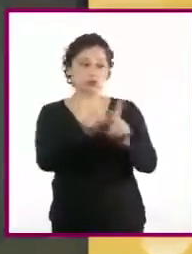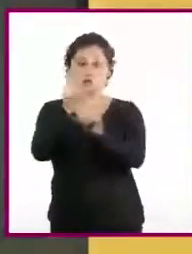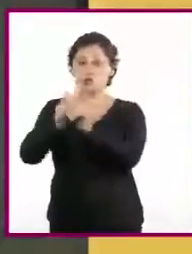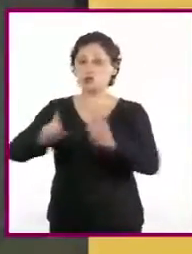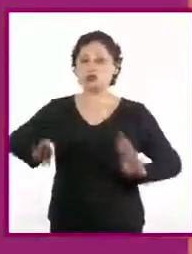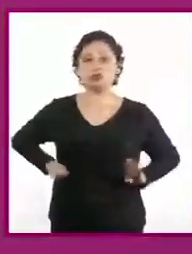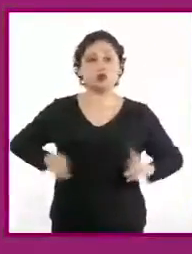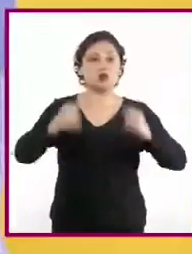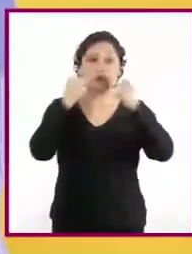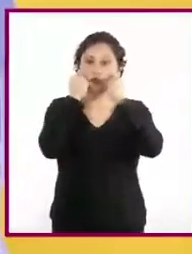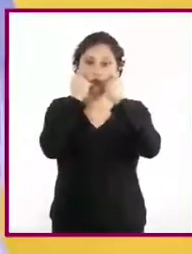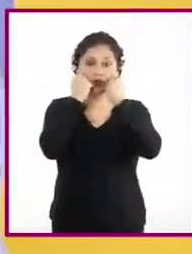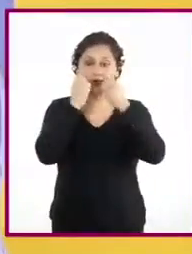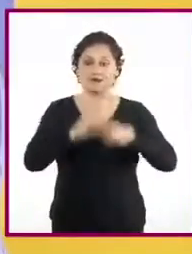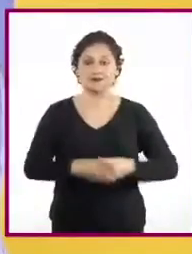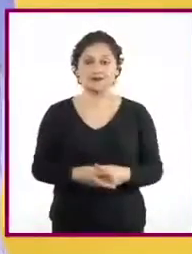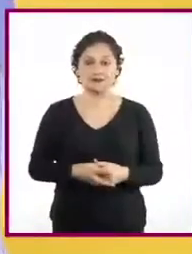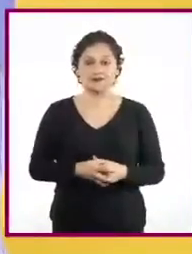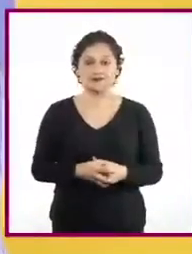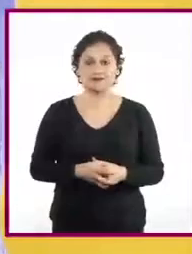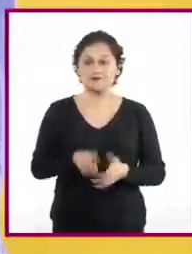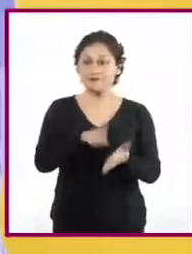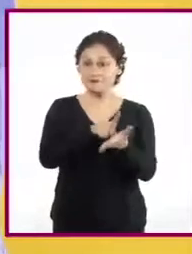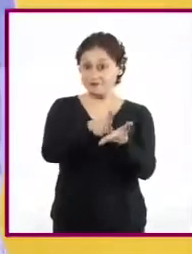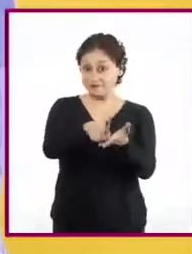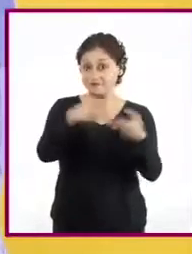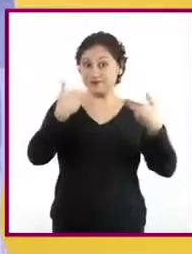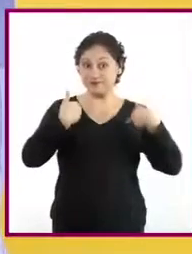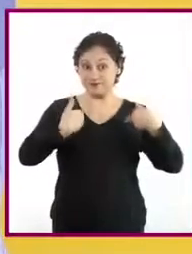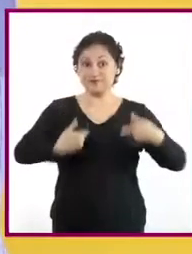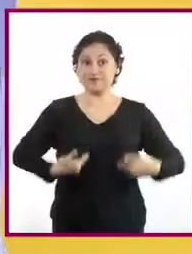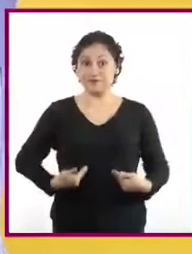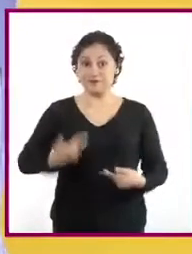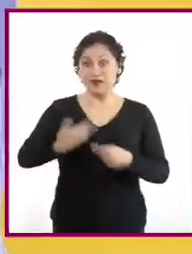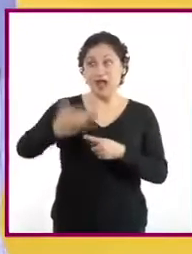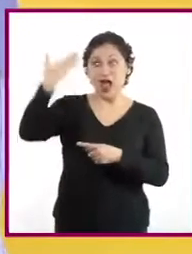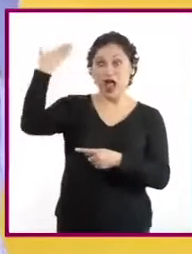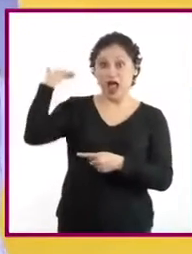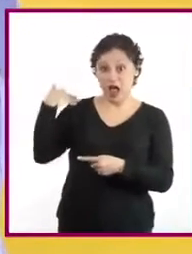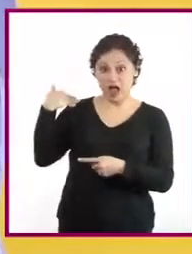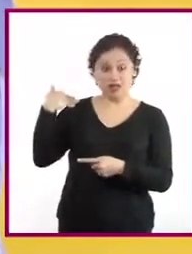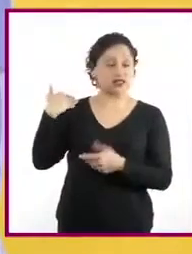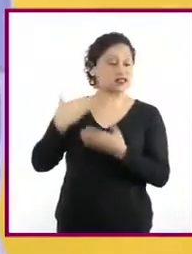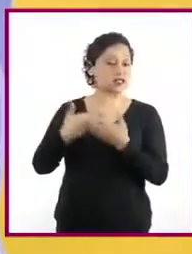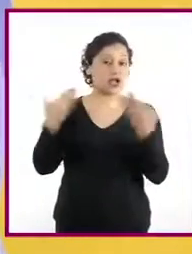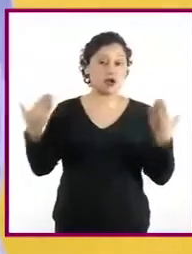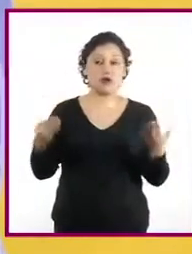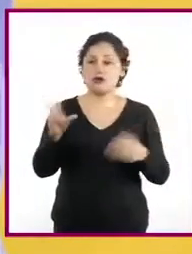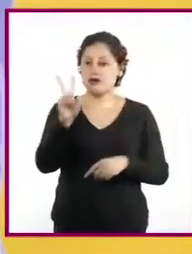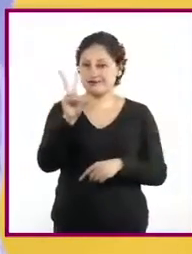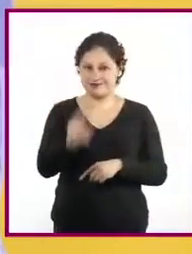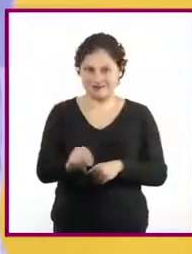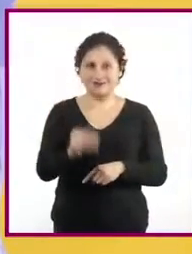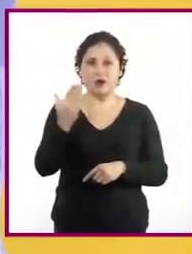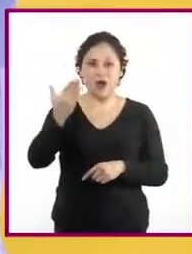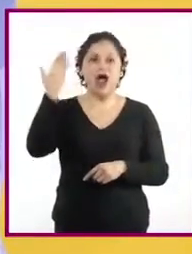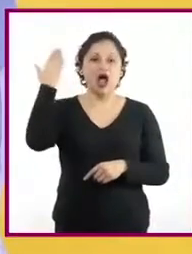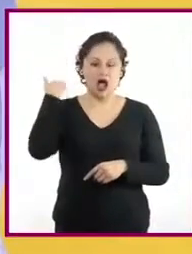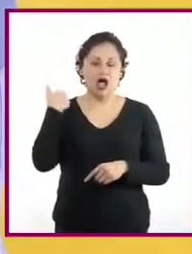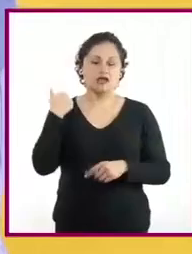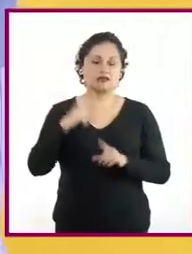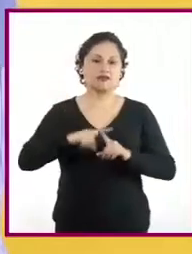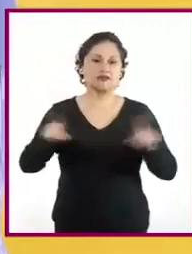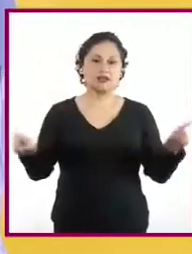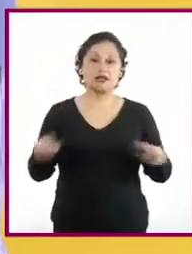raza. Los derechos humanos no siempre han sido iguales para todas las personas. Aunque actualmente